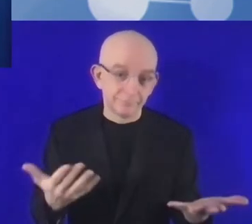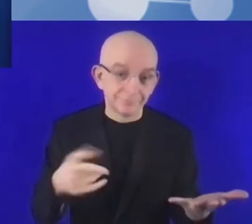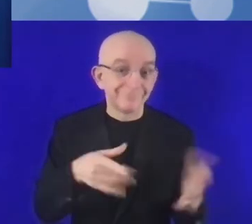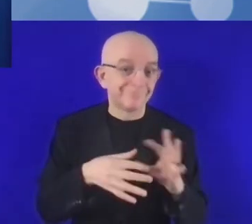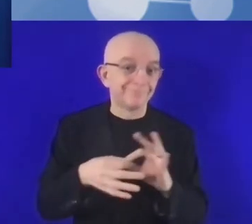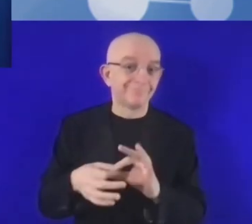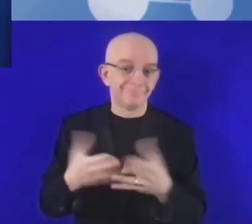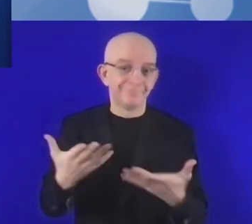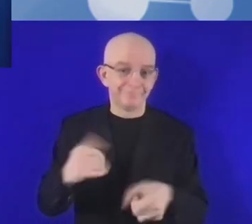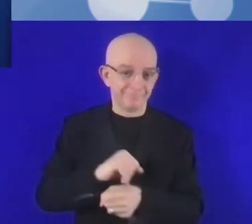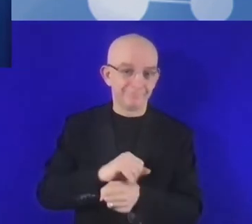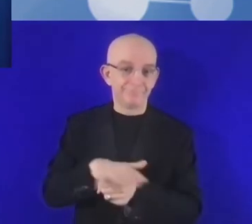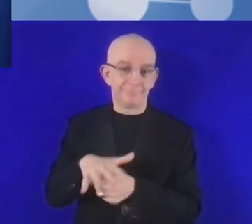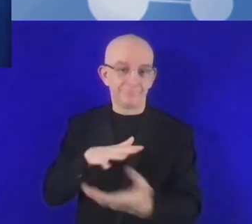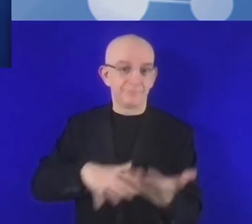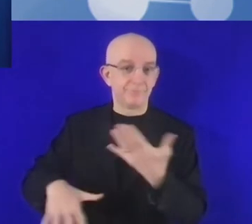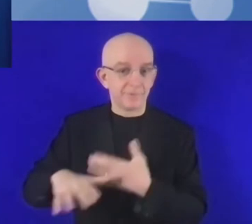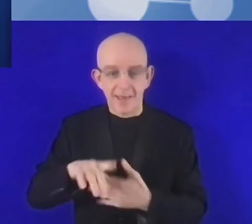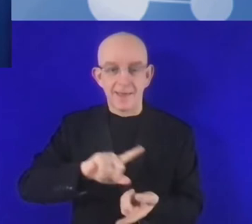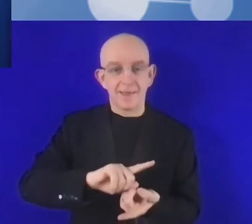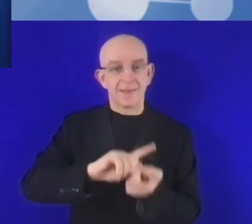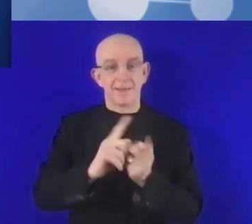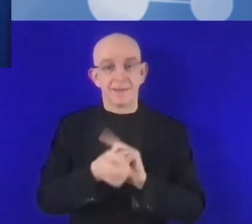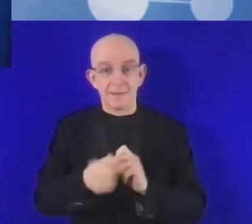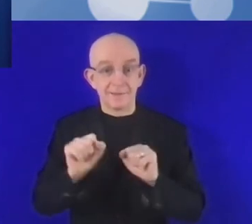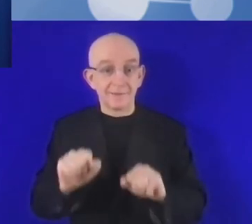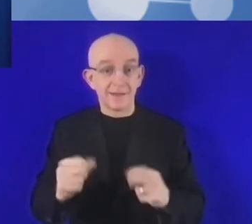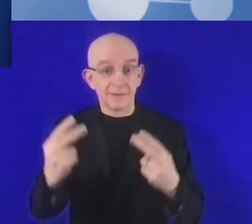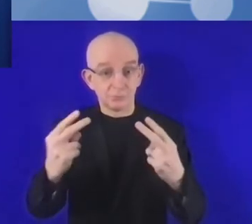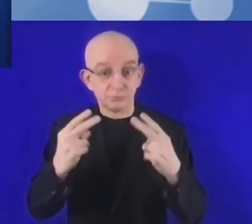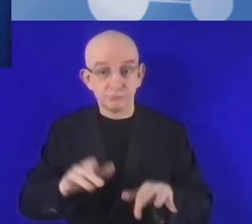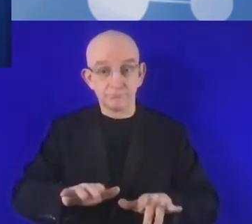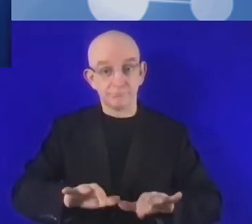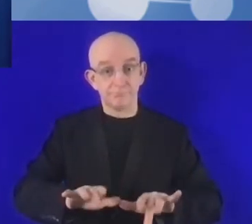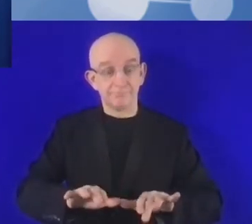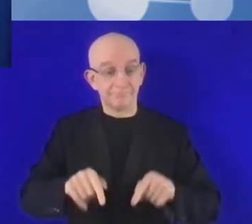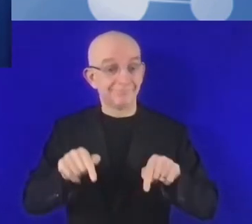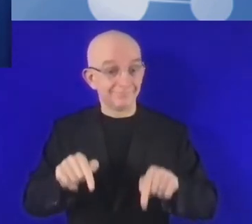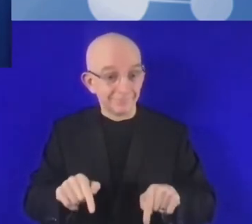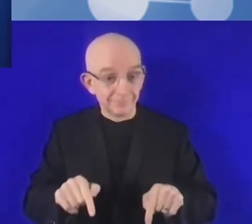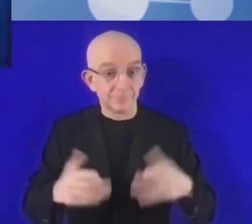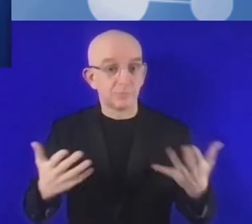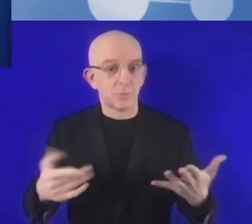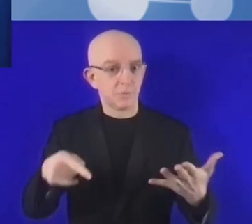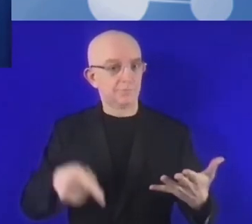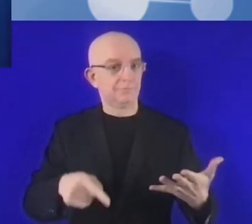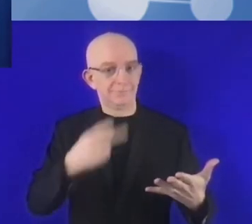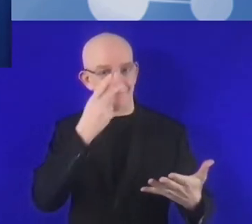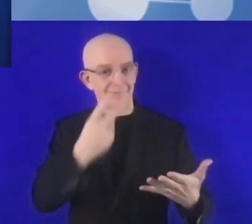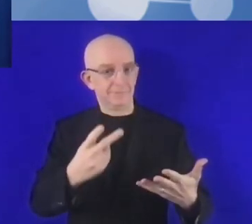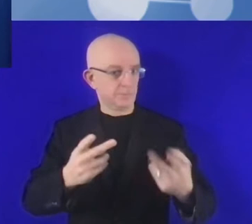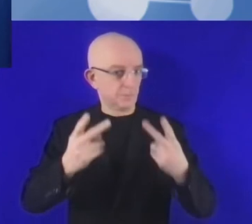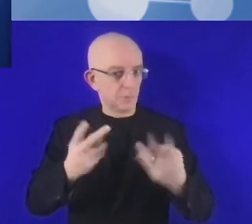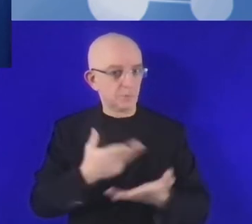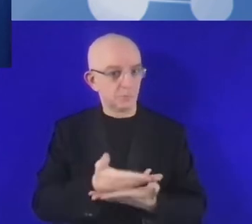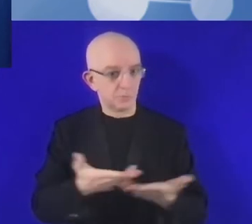A causa de la crisis referente a la pandemia COVID-19, vemos lo importante que es